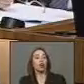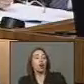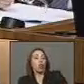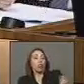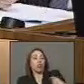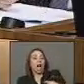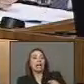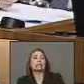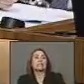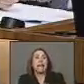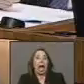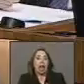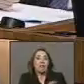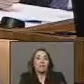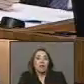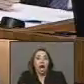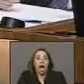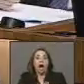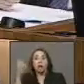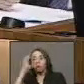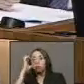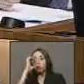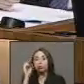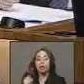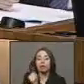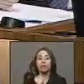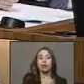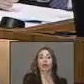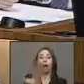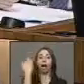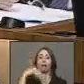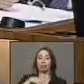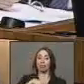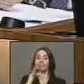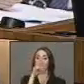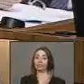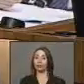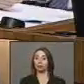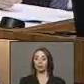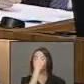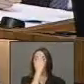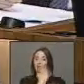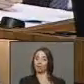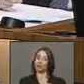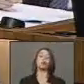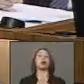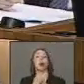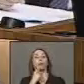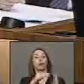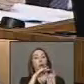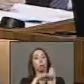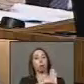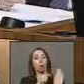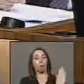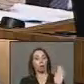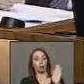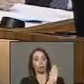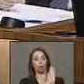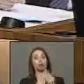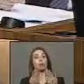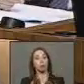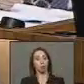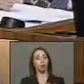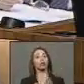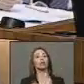salvación mientras buscan nuevos empleos, en las pasadas elecciones la Presidenta Michelle Bachelet propuso en su programa de gobierno la